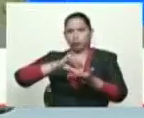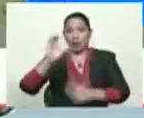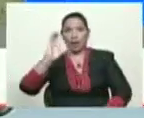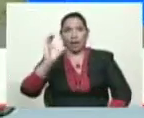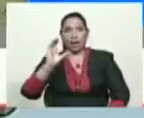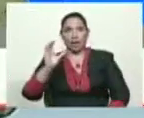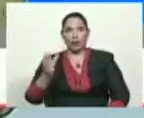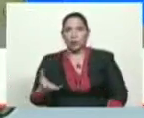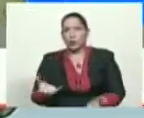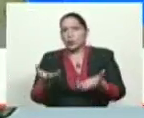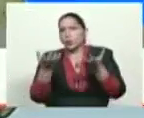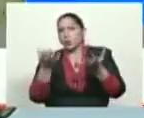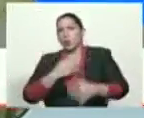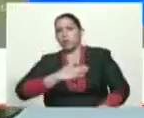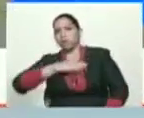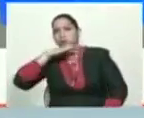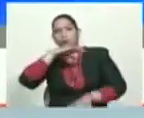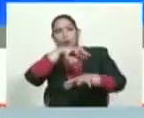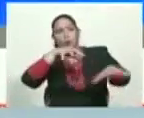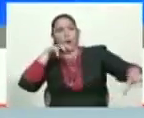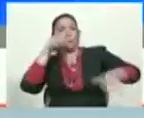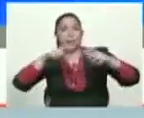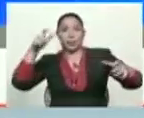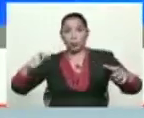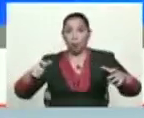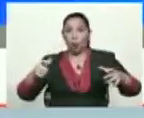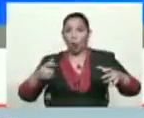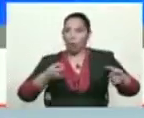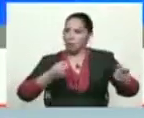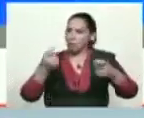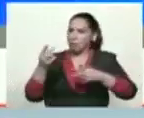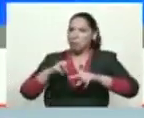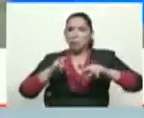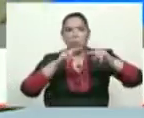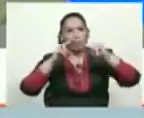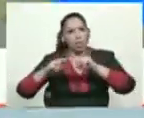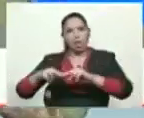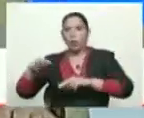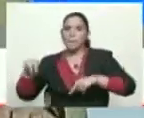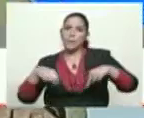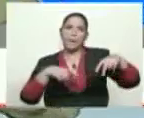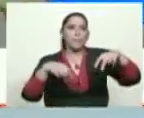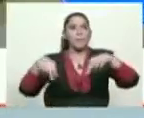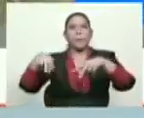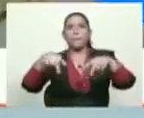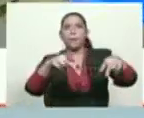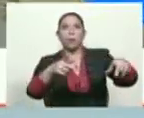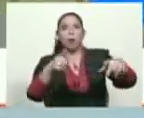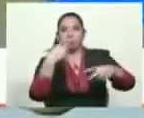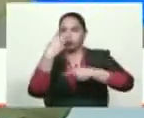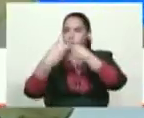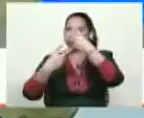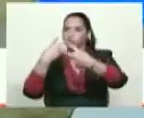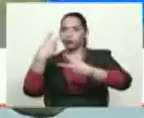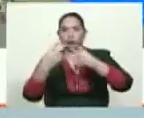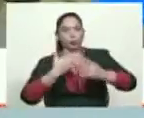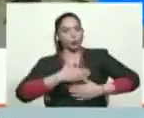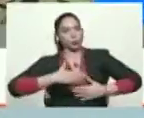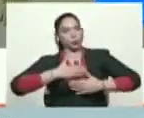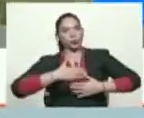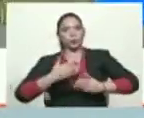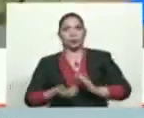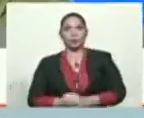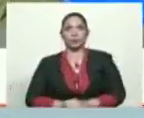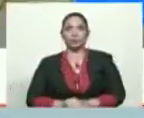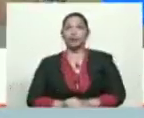y eso está sin miles de personas y se llevan a los niños chiquitos a pasear a caminar a disfrutar hay que